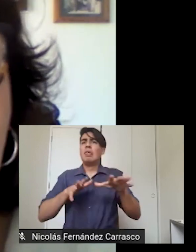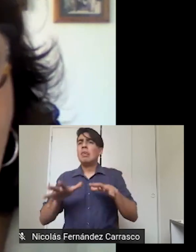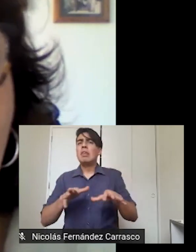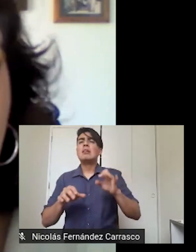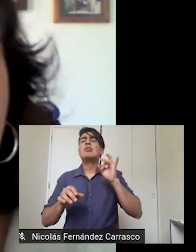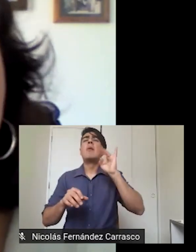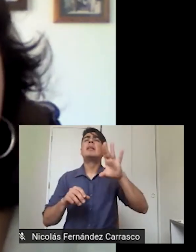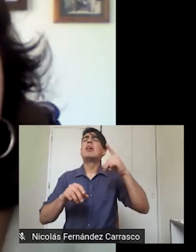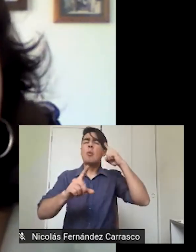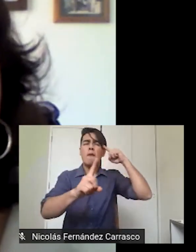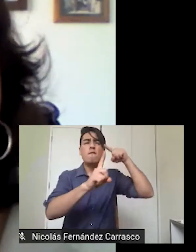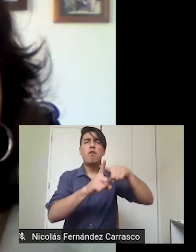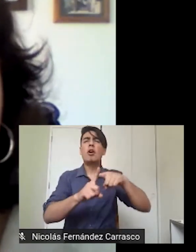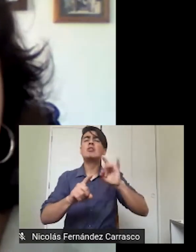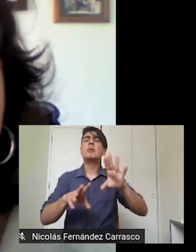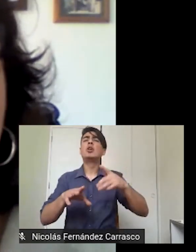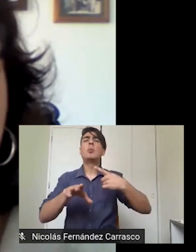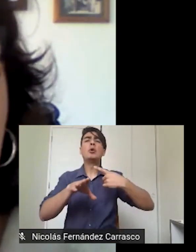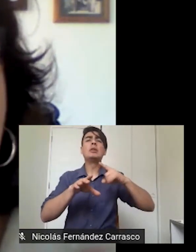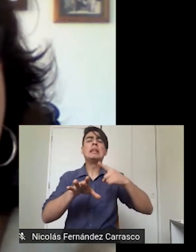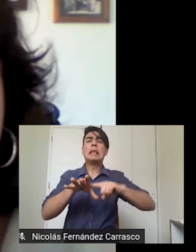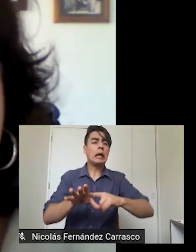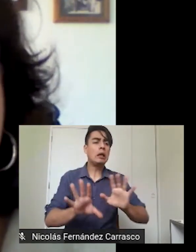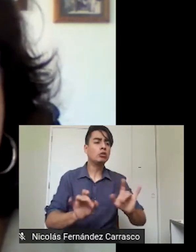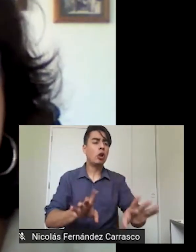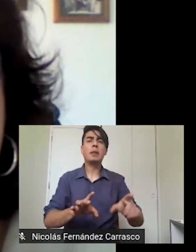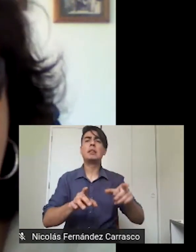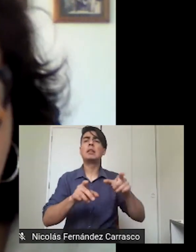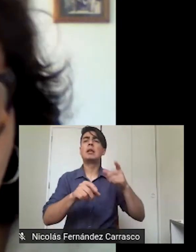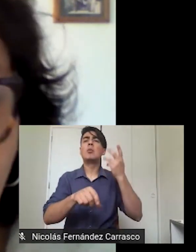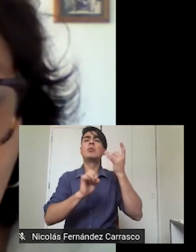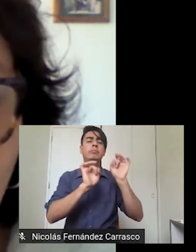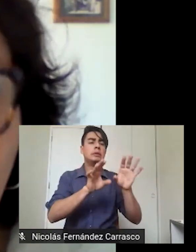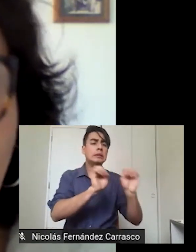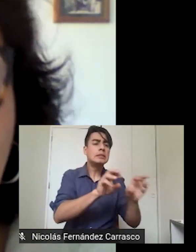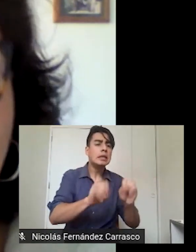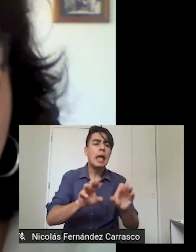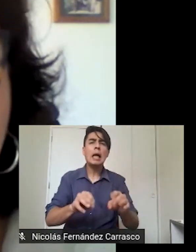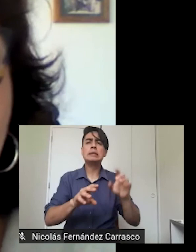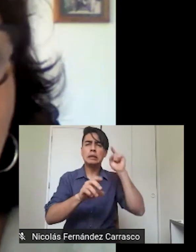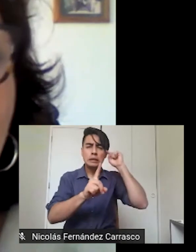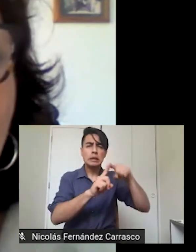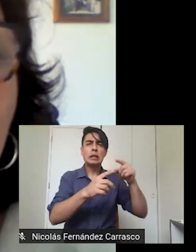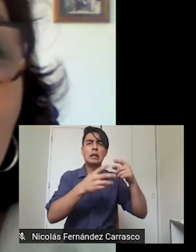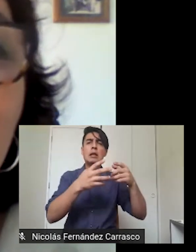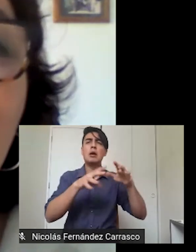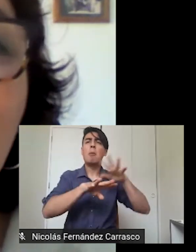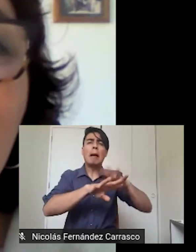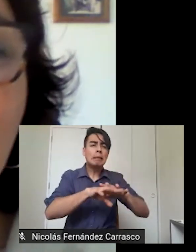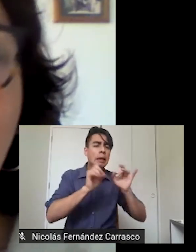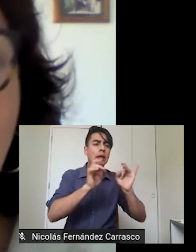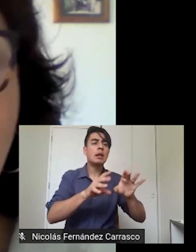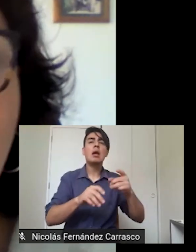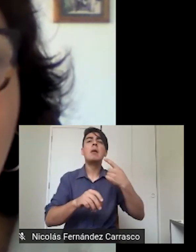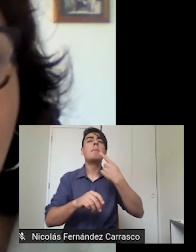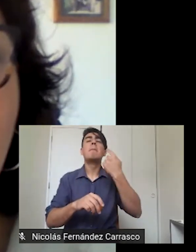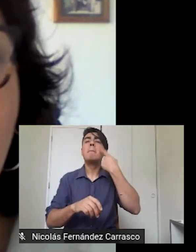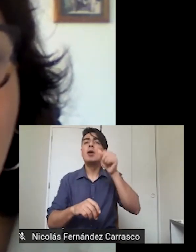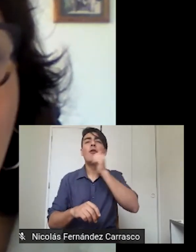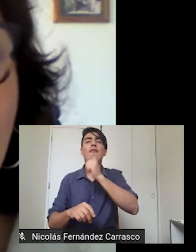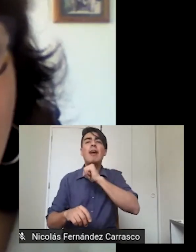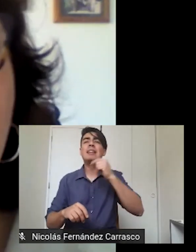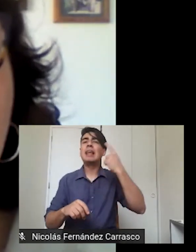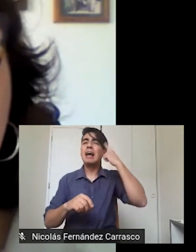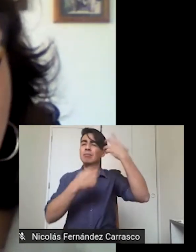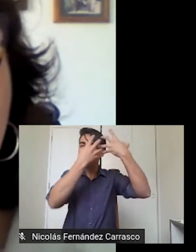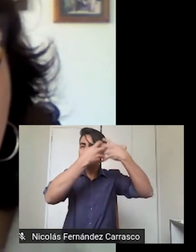más bien técnicas y no con poco tiempo para los procesos de reflexión. También, por otro lado,